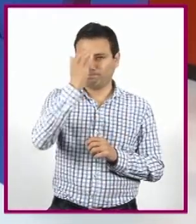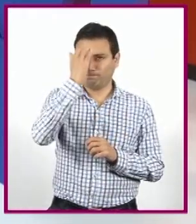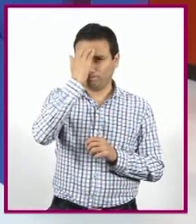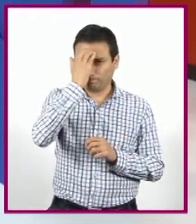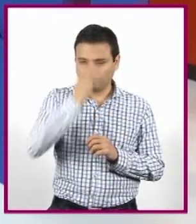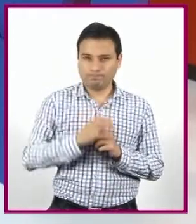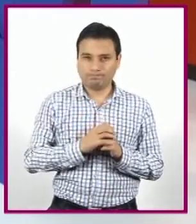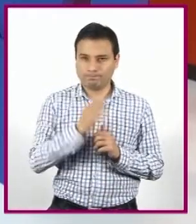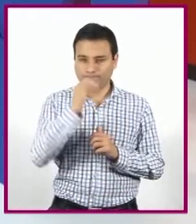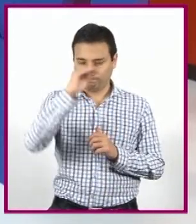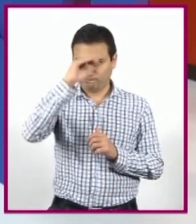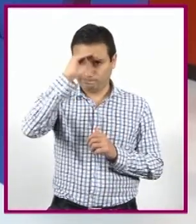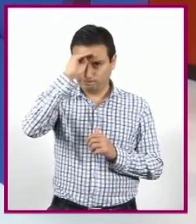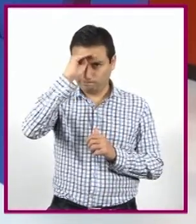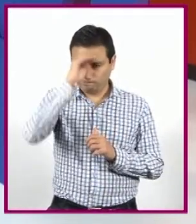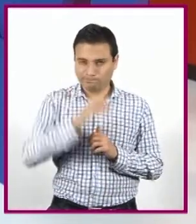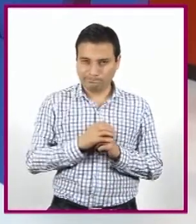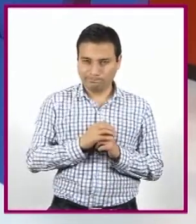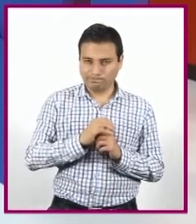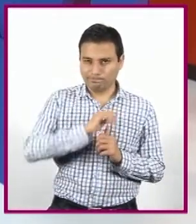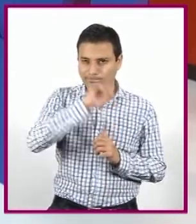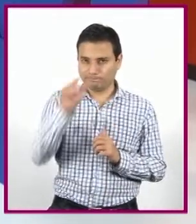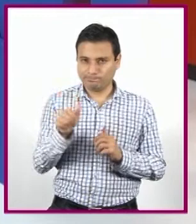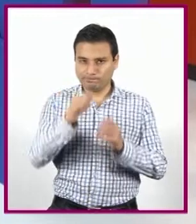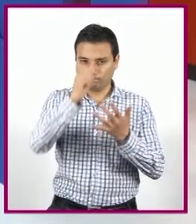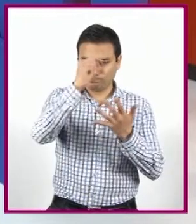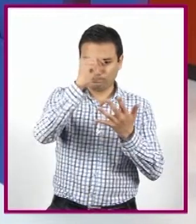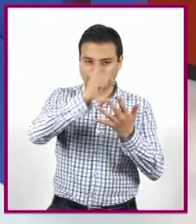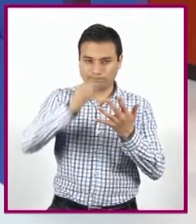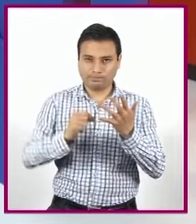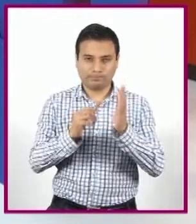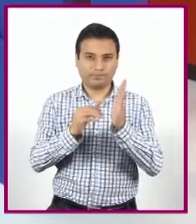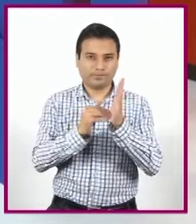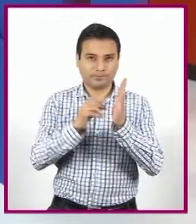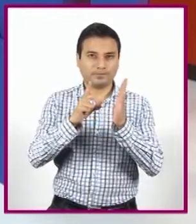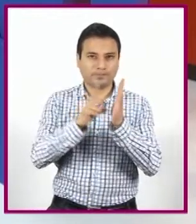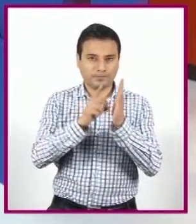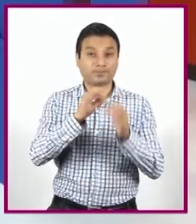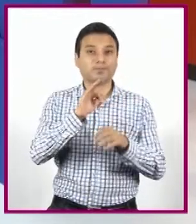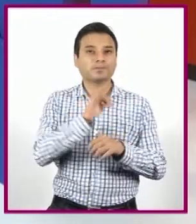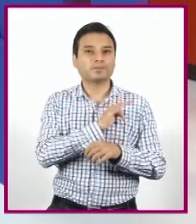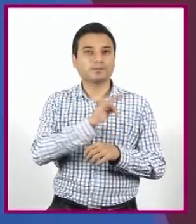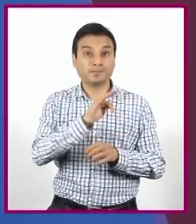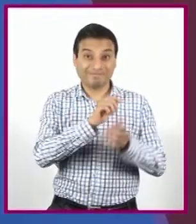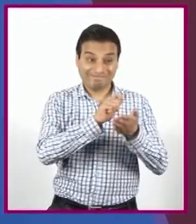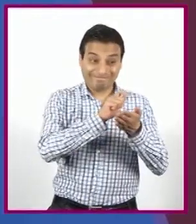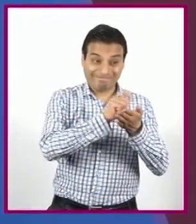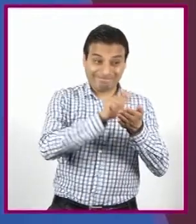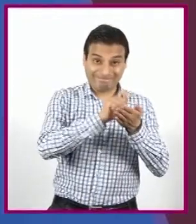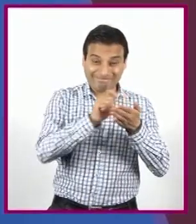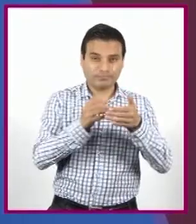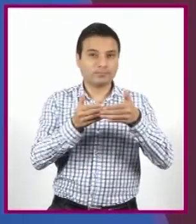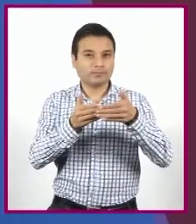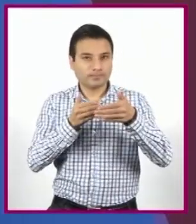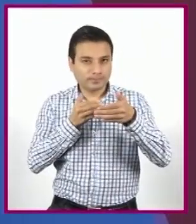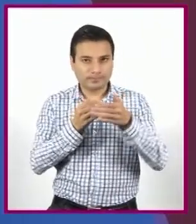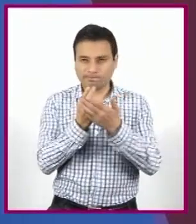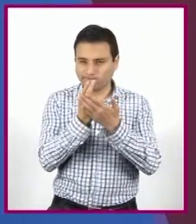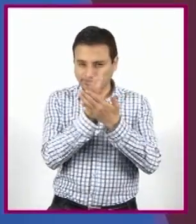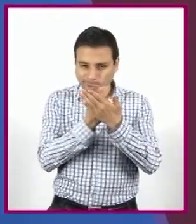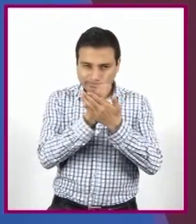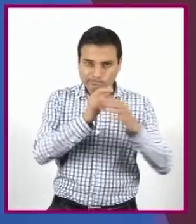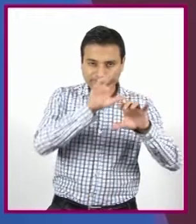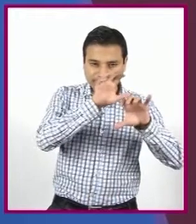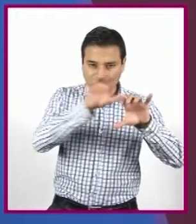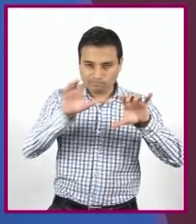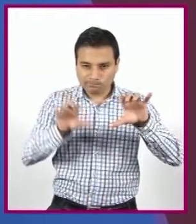reflexionen y pongan en práctica las distintas maneras de organizar gráficamente un texto. En este caso, un